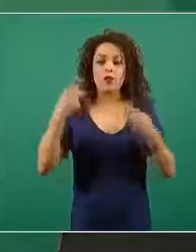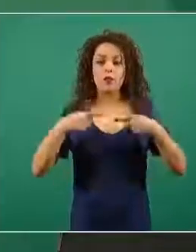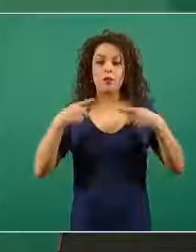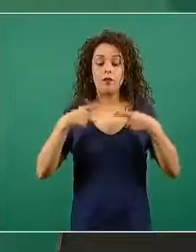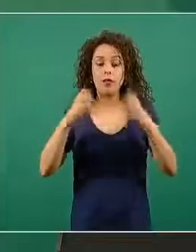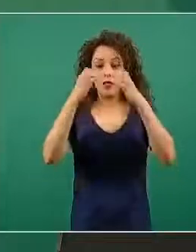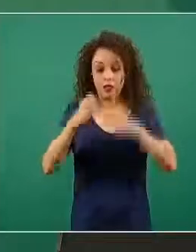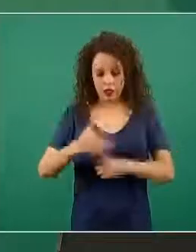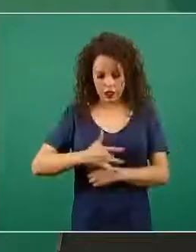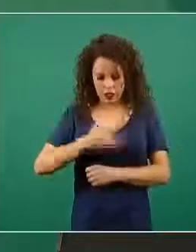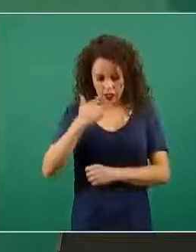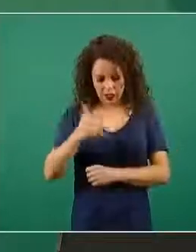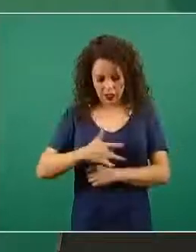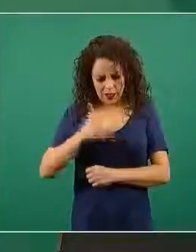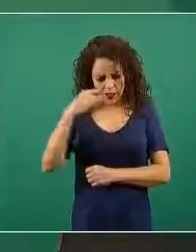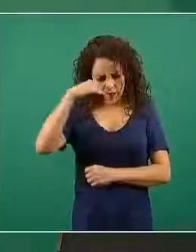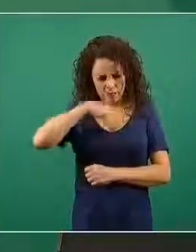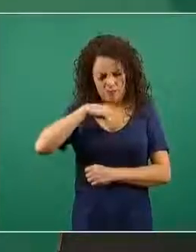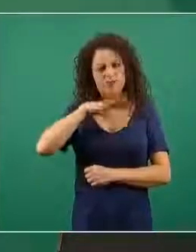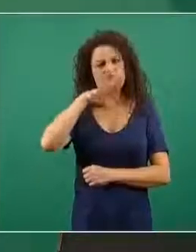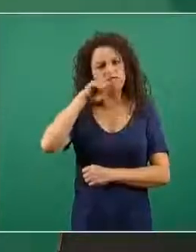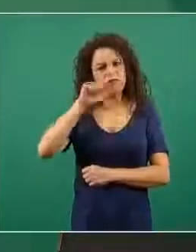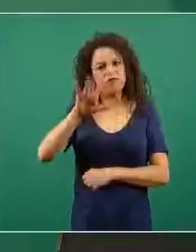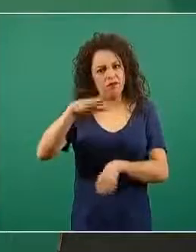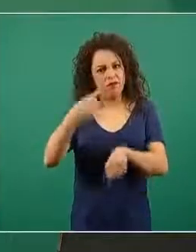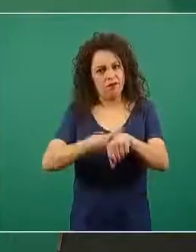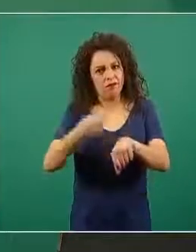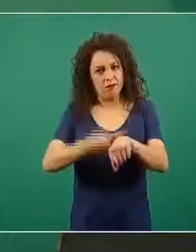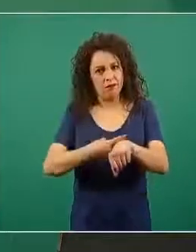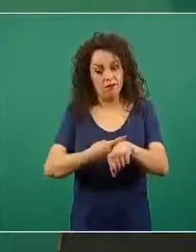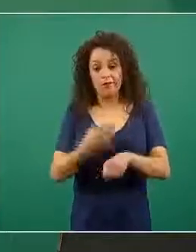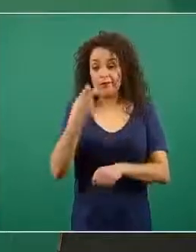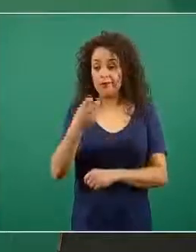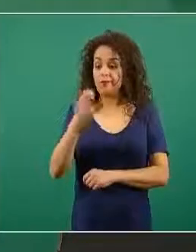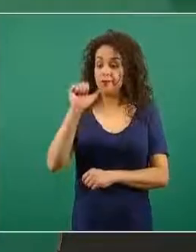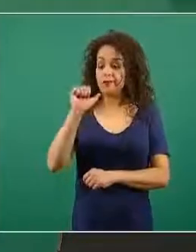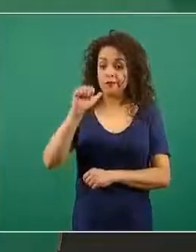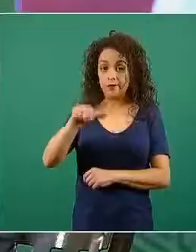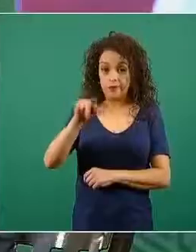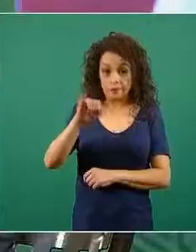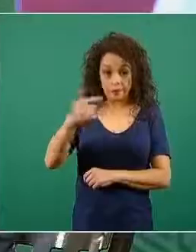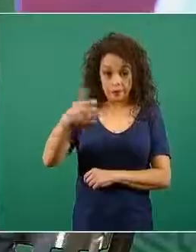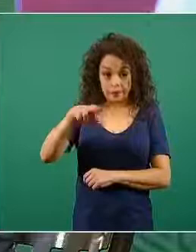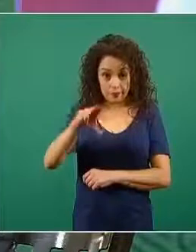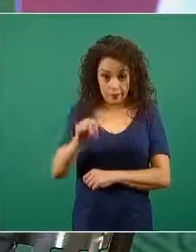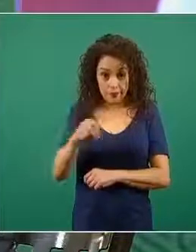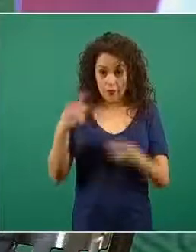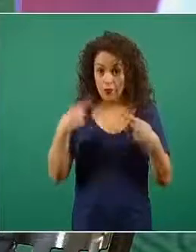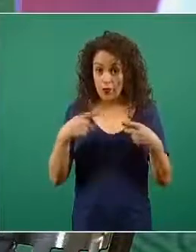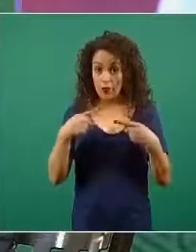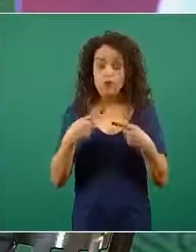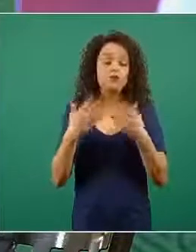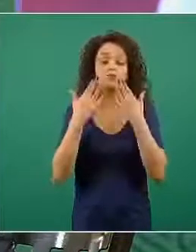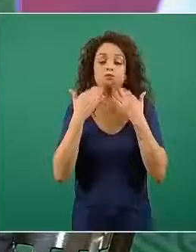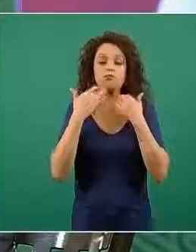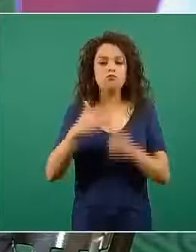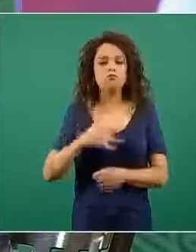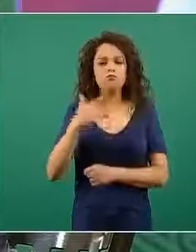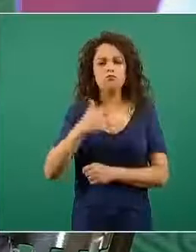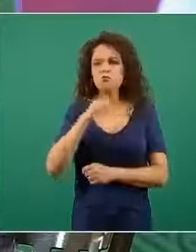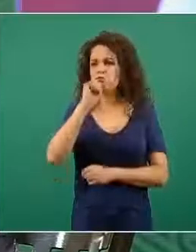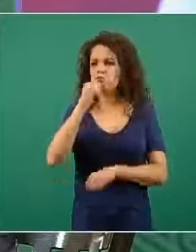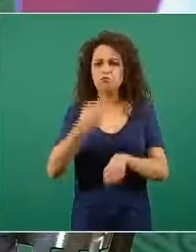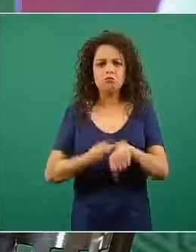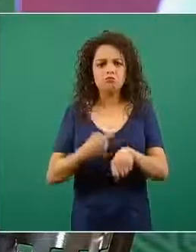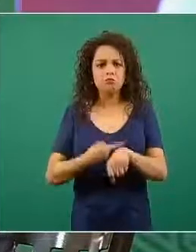presentara sintomatología. La prueba de antígeno en personas que no presentan